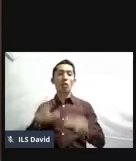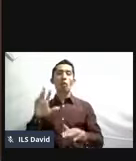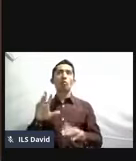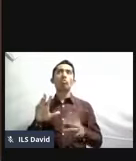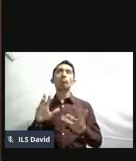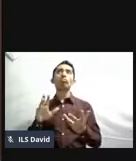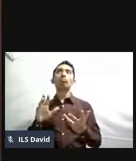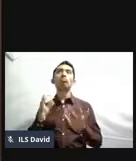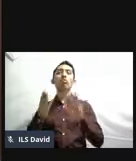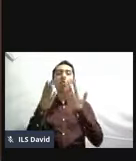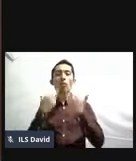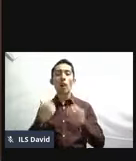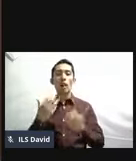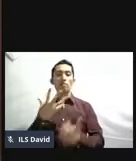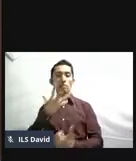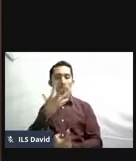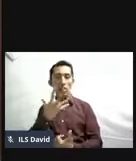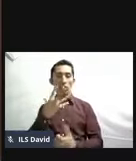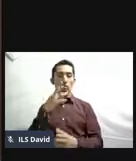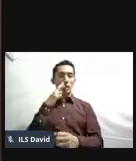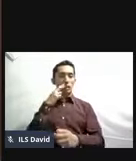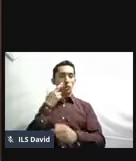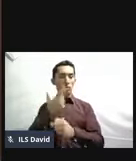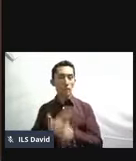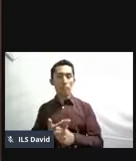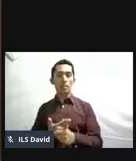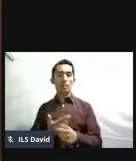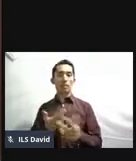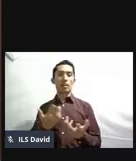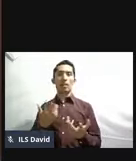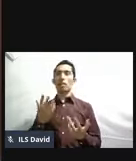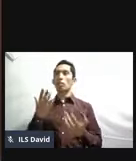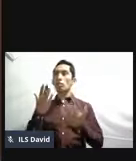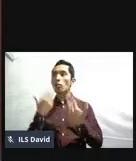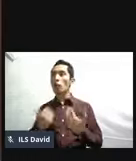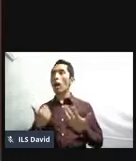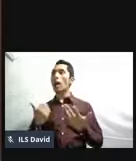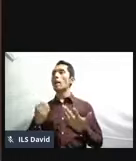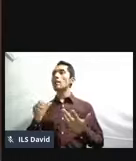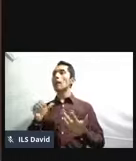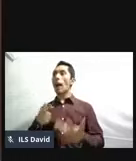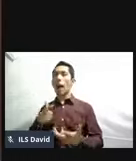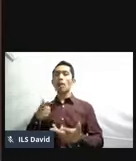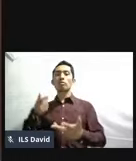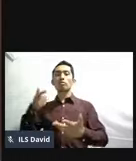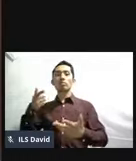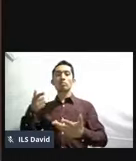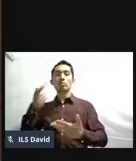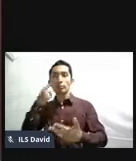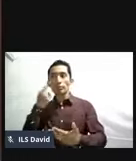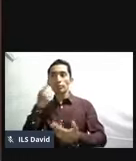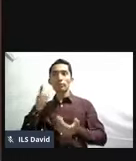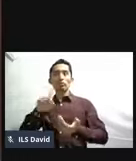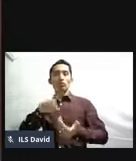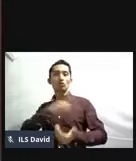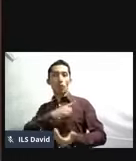una responsabilidad que atienda o que esté desarrollada en lo moral y en lo ético.